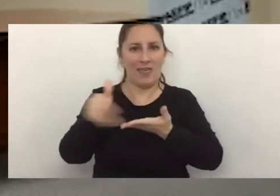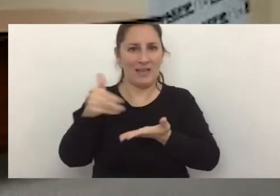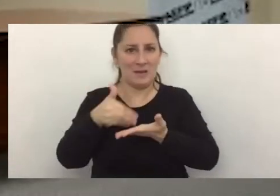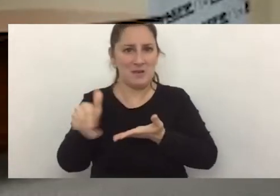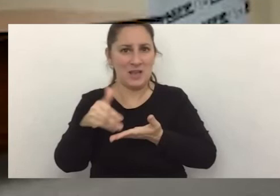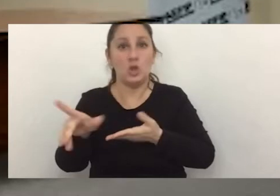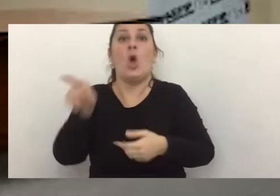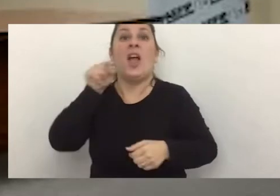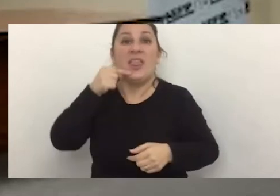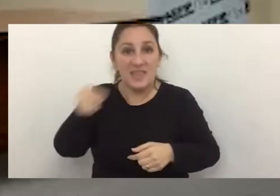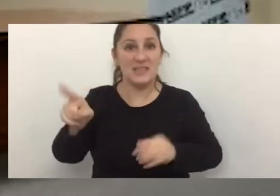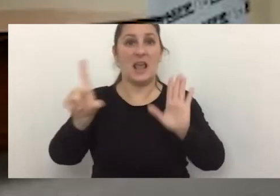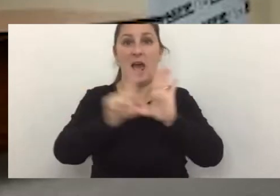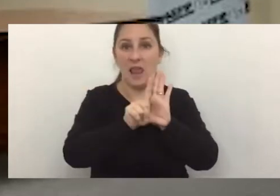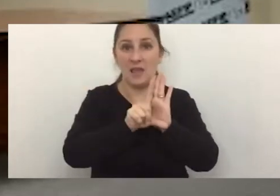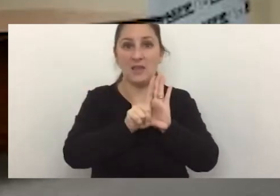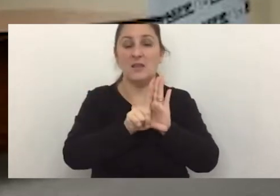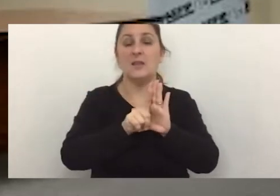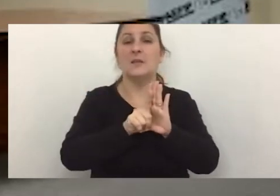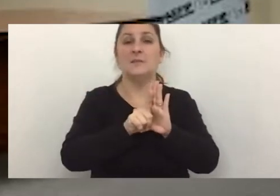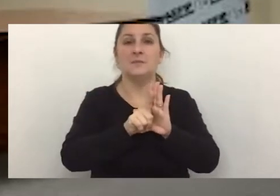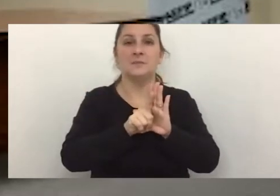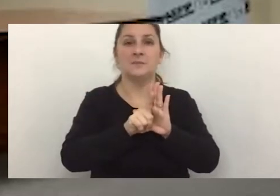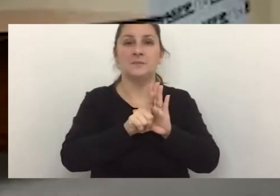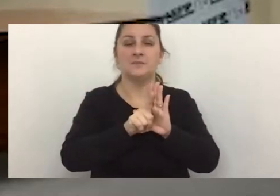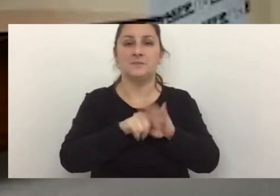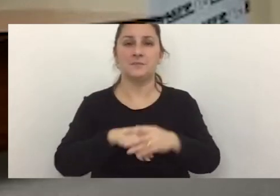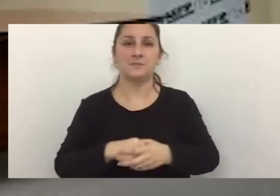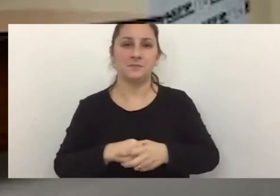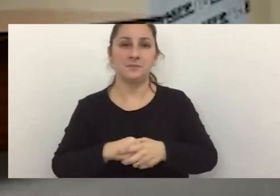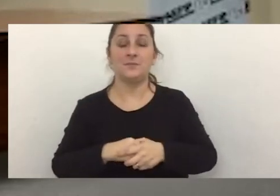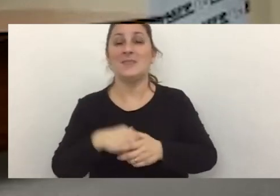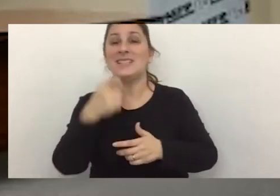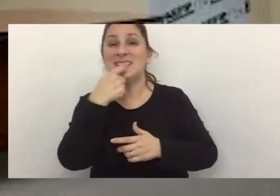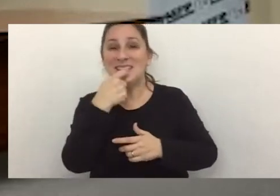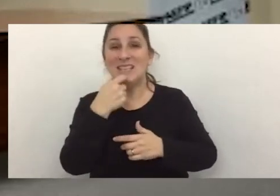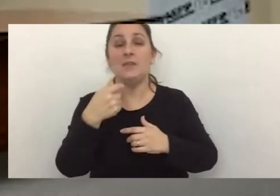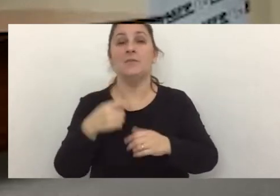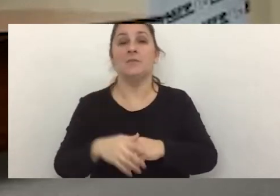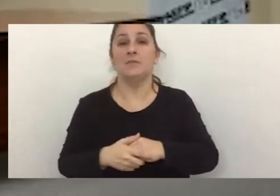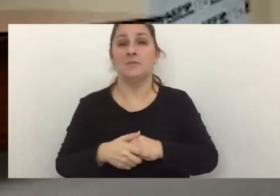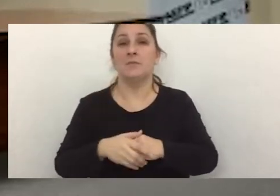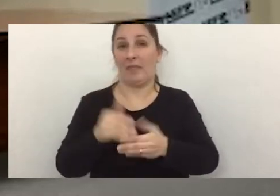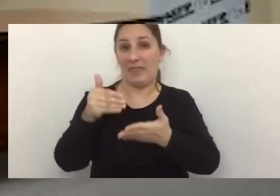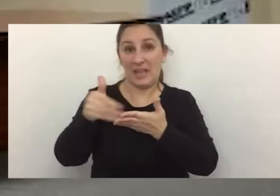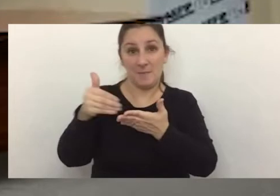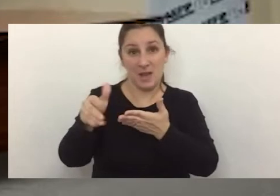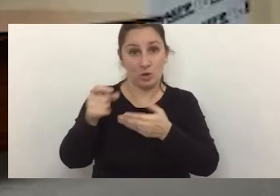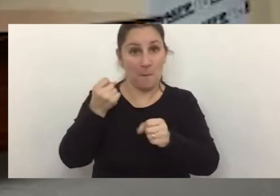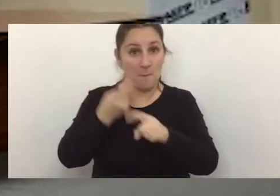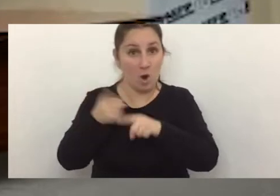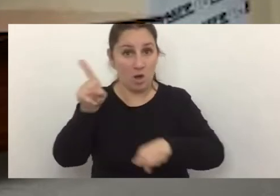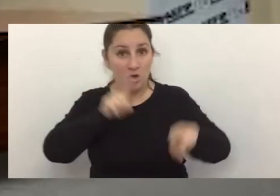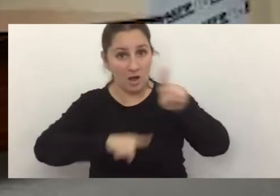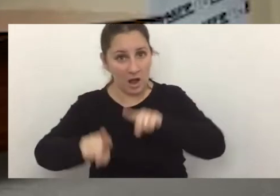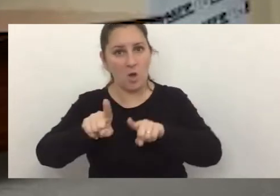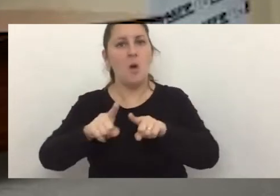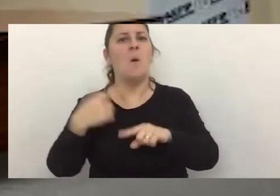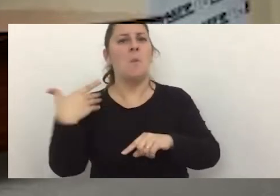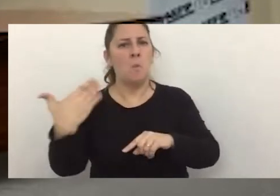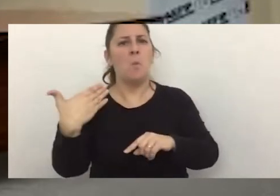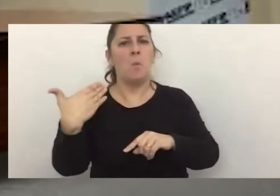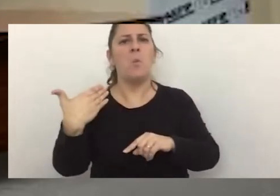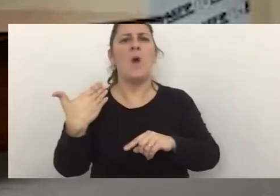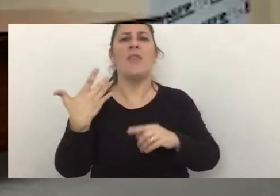dice que en caso de discriminación se ordenará cesar el